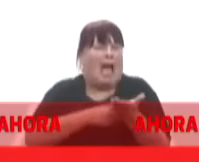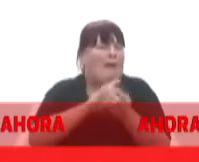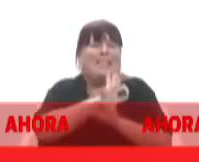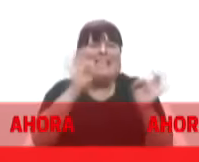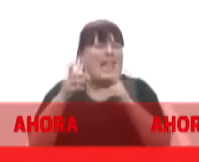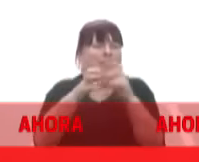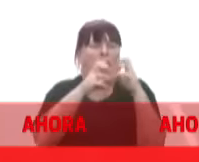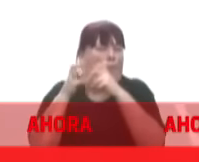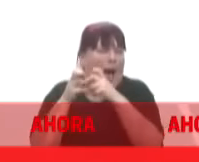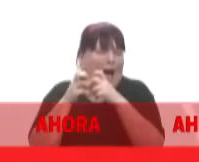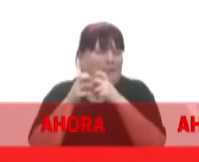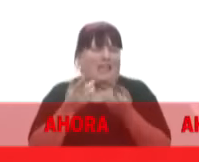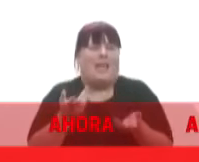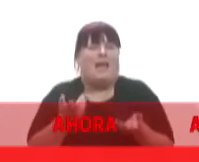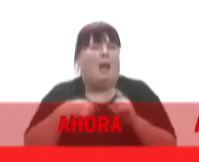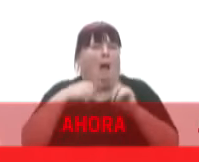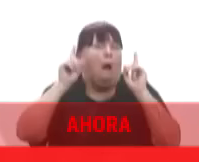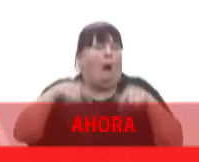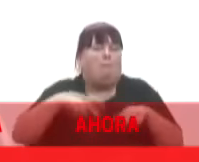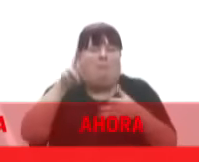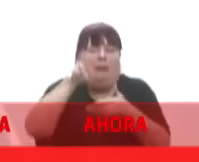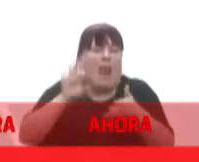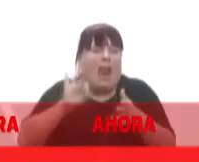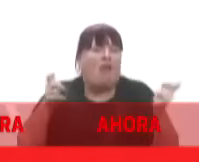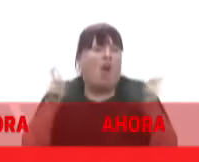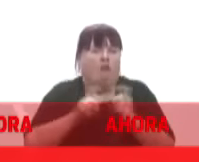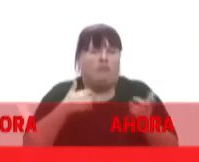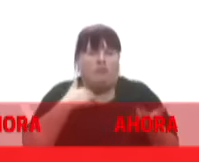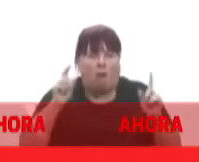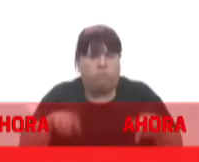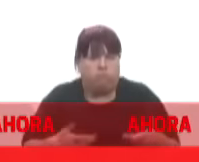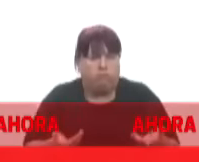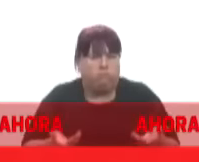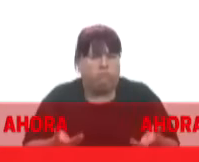discutida, ni la hemos conocido en la comisión.